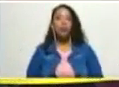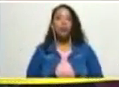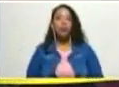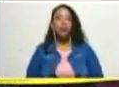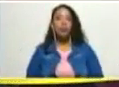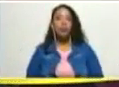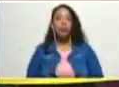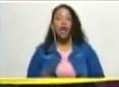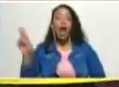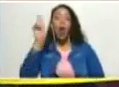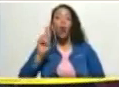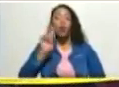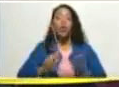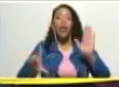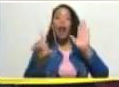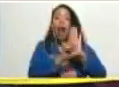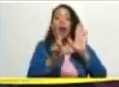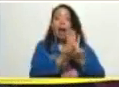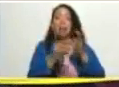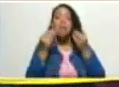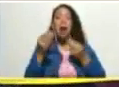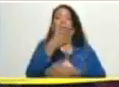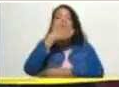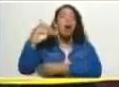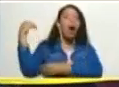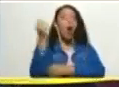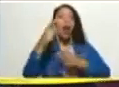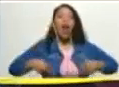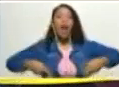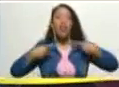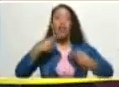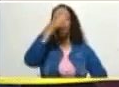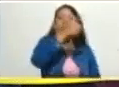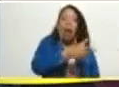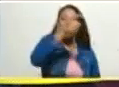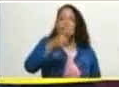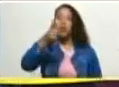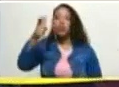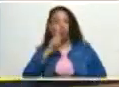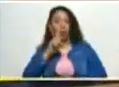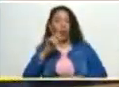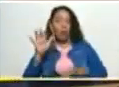la utilidad de las leyes para mejorarle la vida a la gente